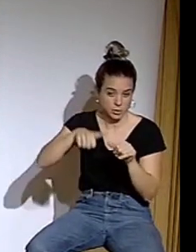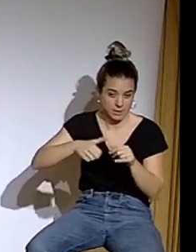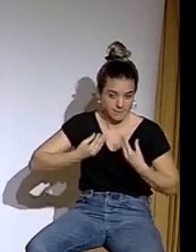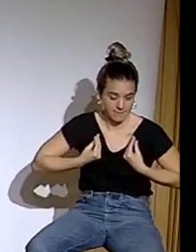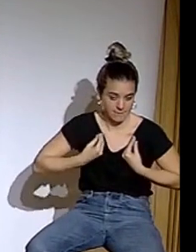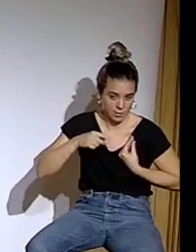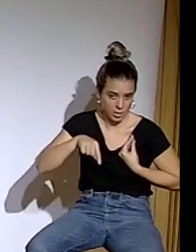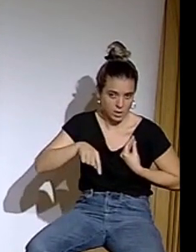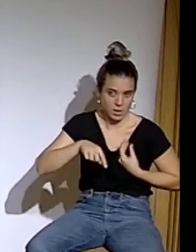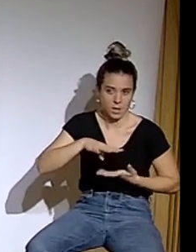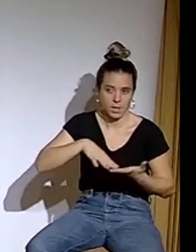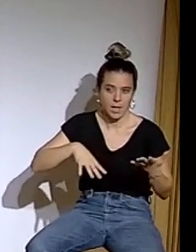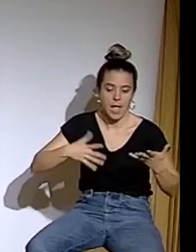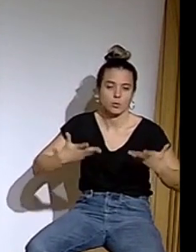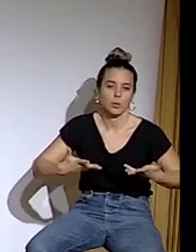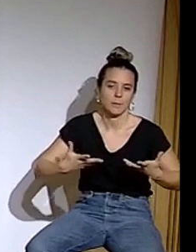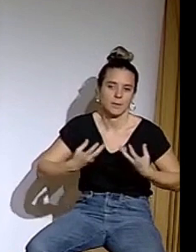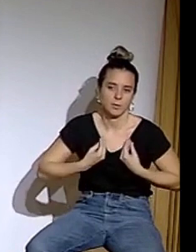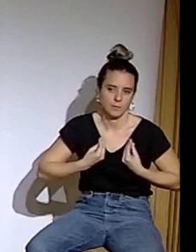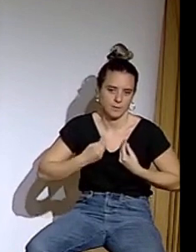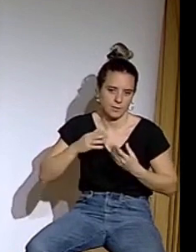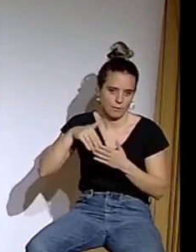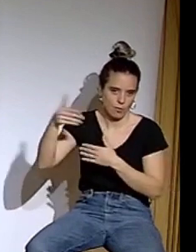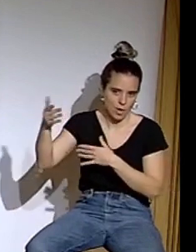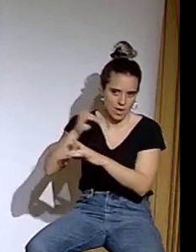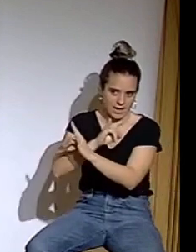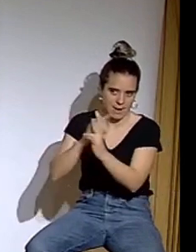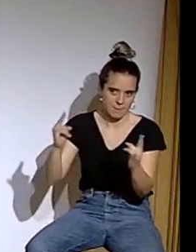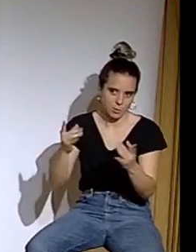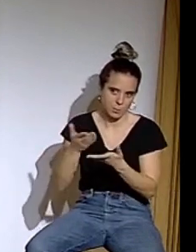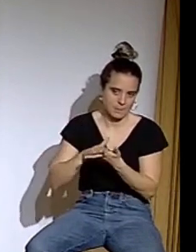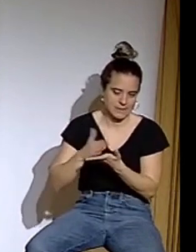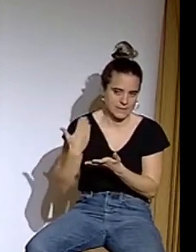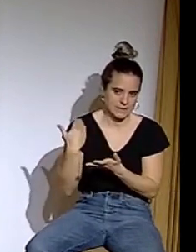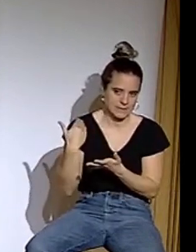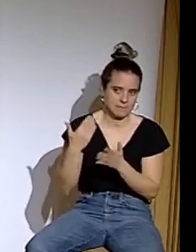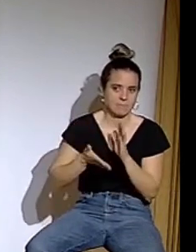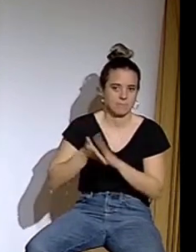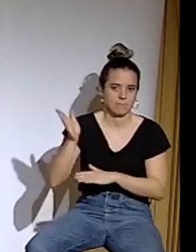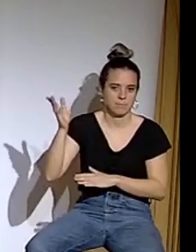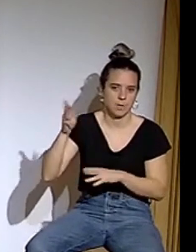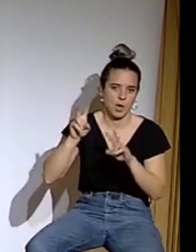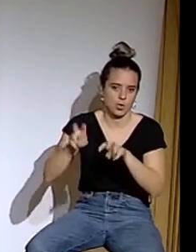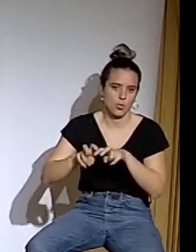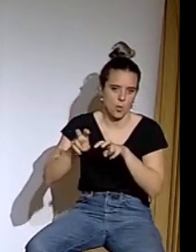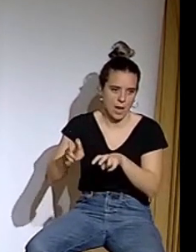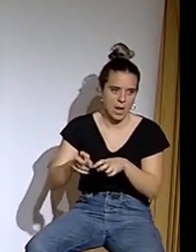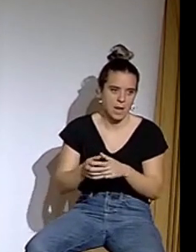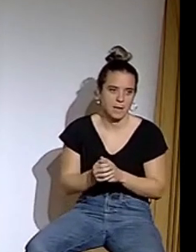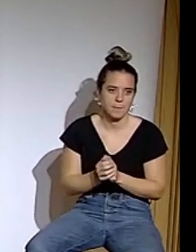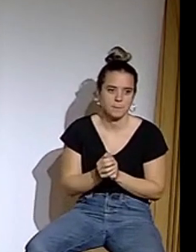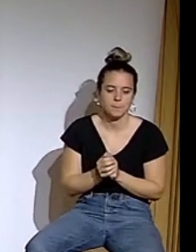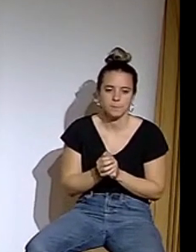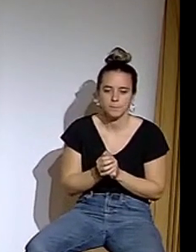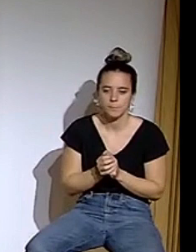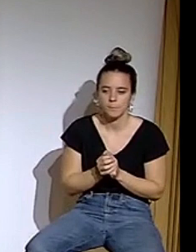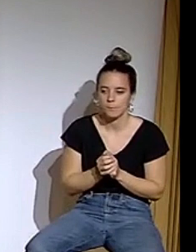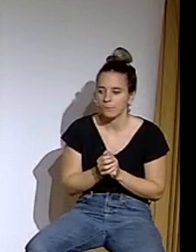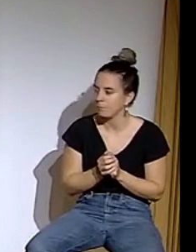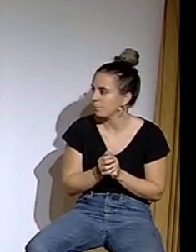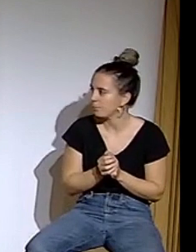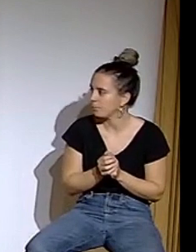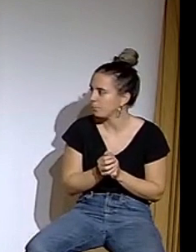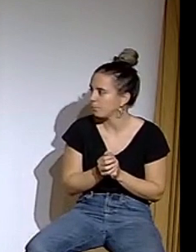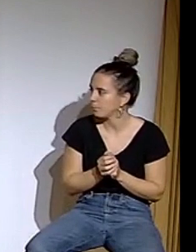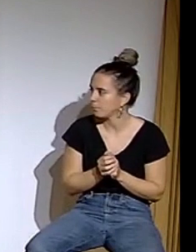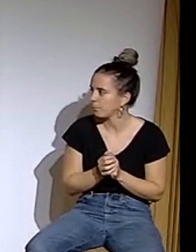bueno Actualmente estoy viviendo en el campo tengo unos meses viviendo en una comunidad rural y bueno Yo estoy